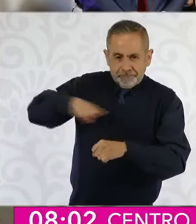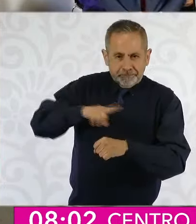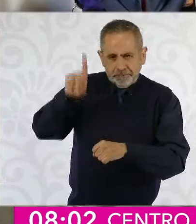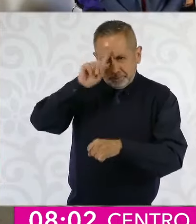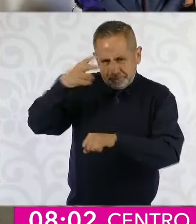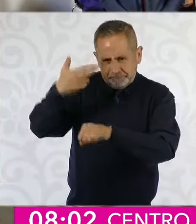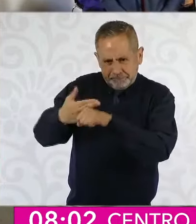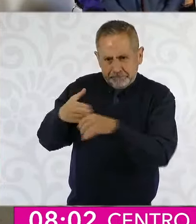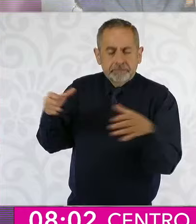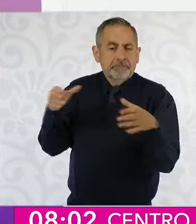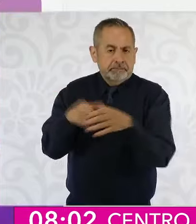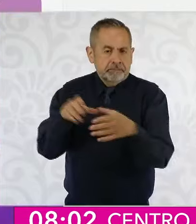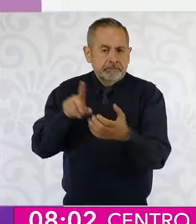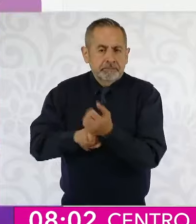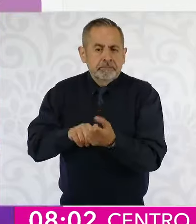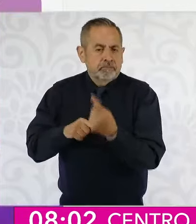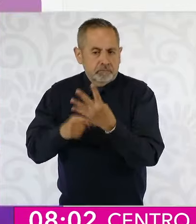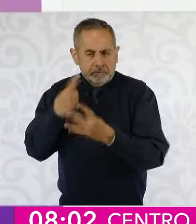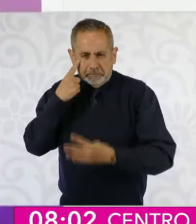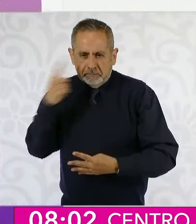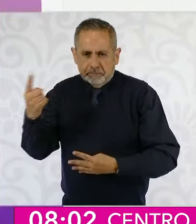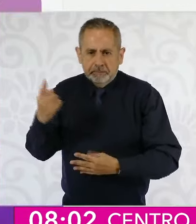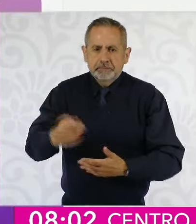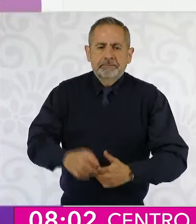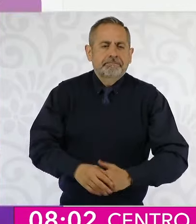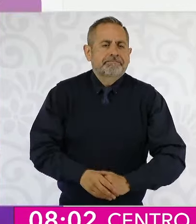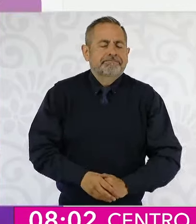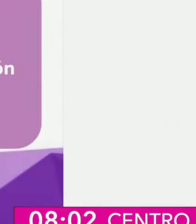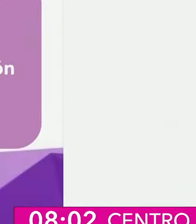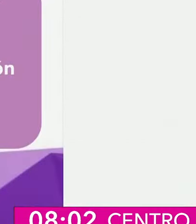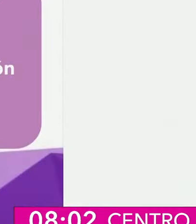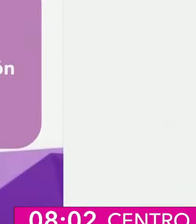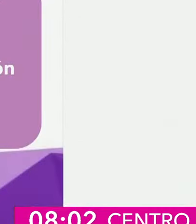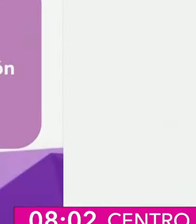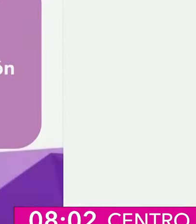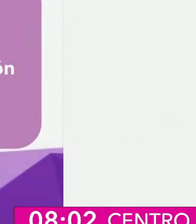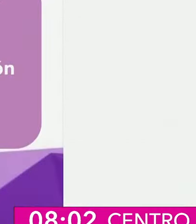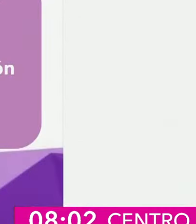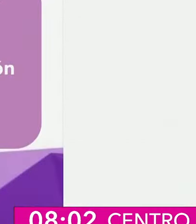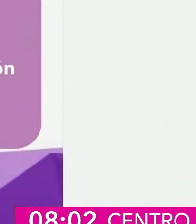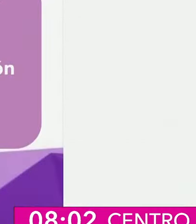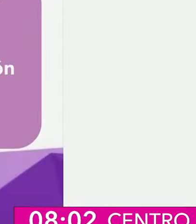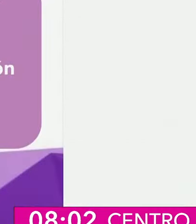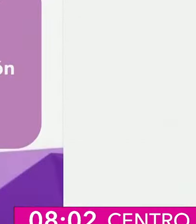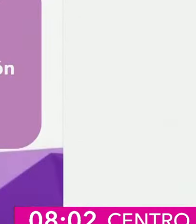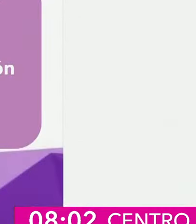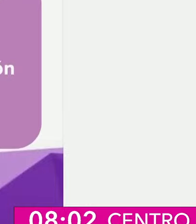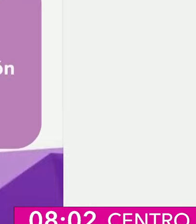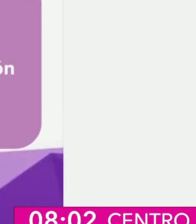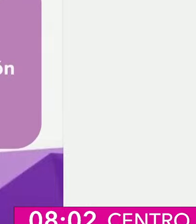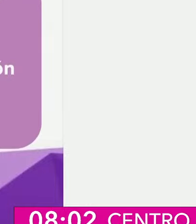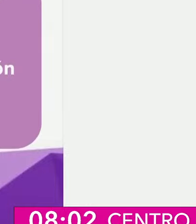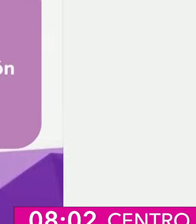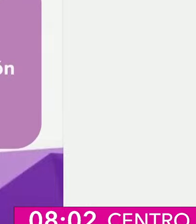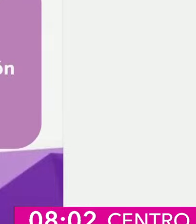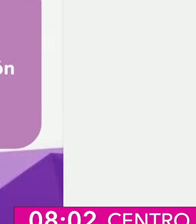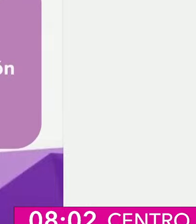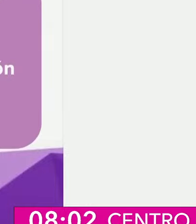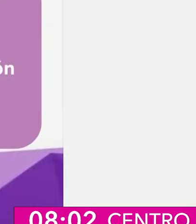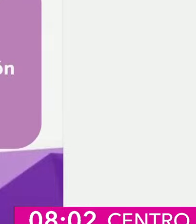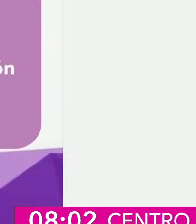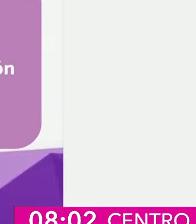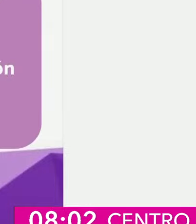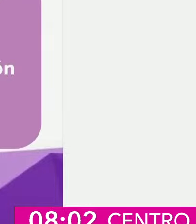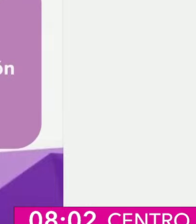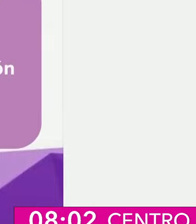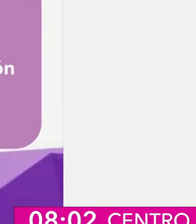4 características: representación, hay representación de género, hay representación por región y